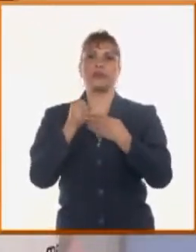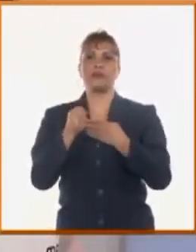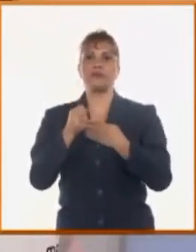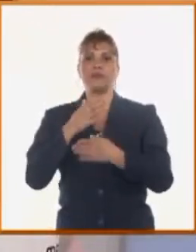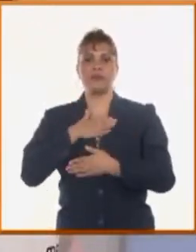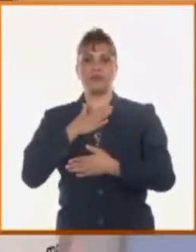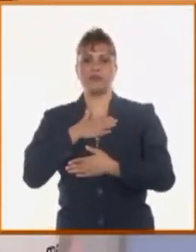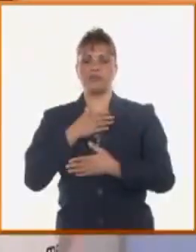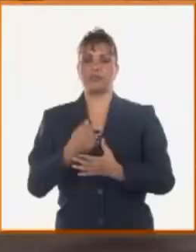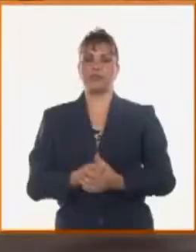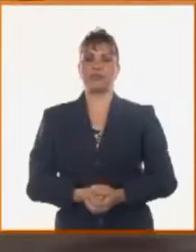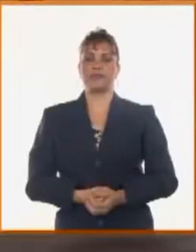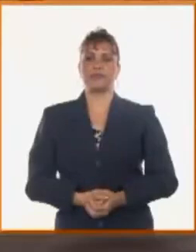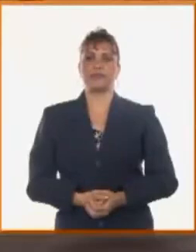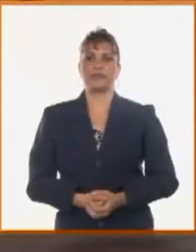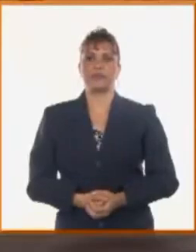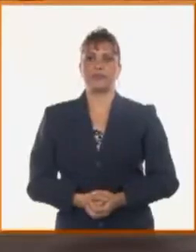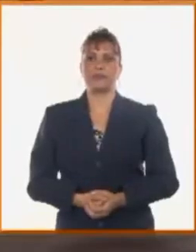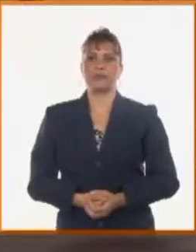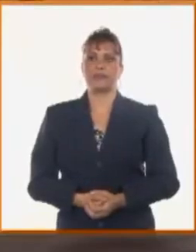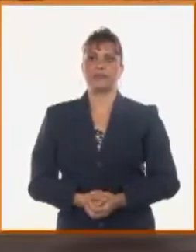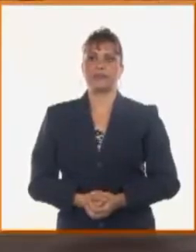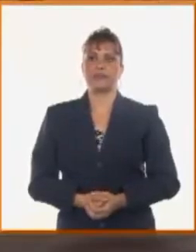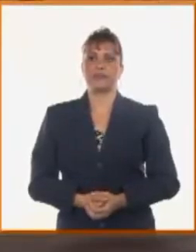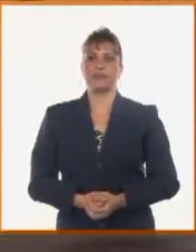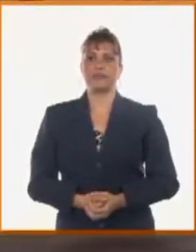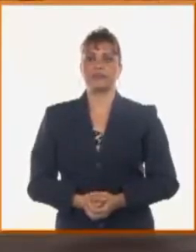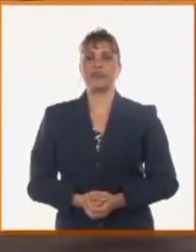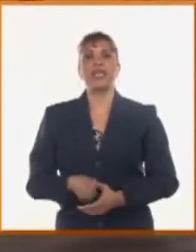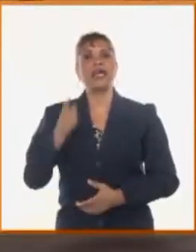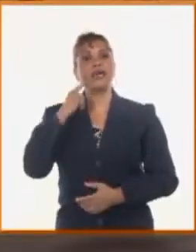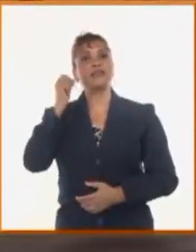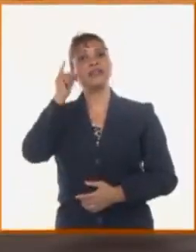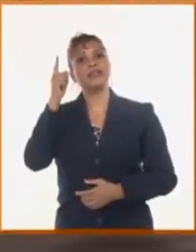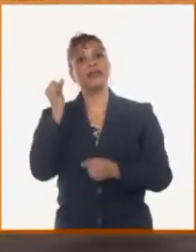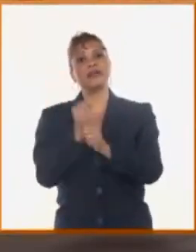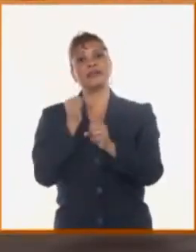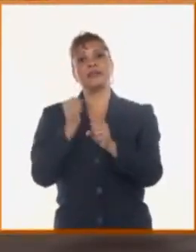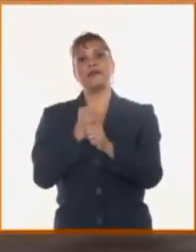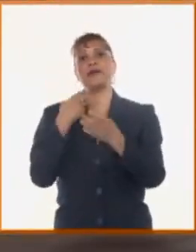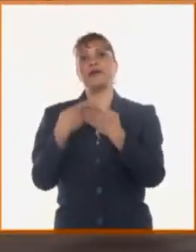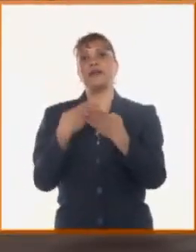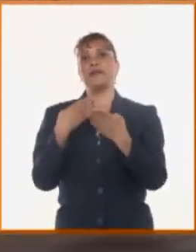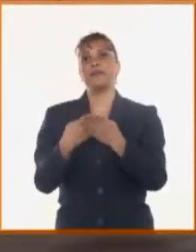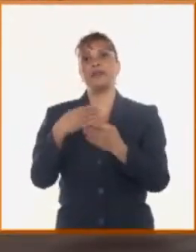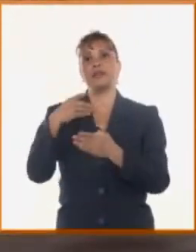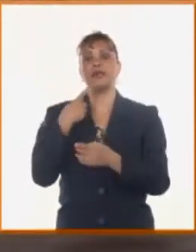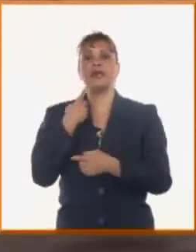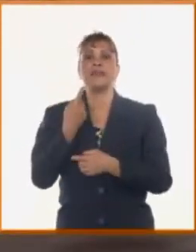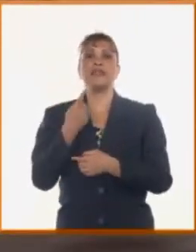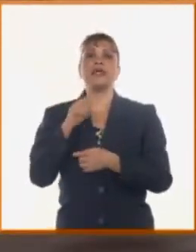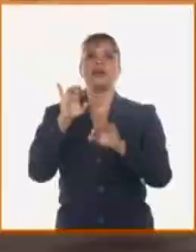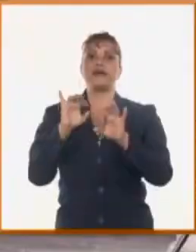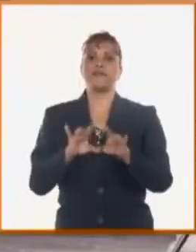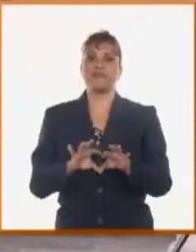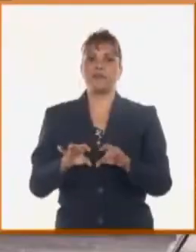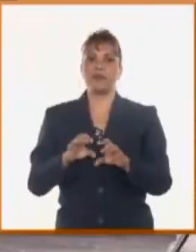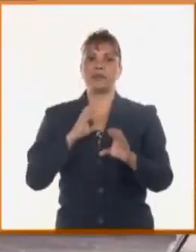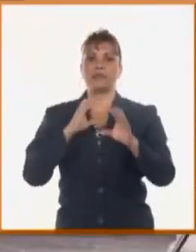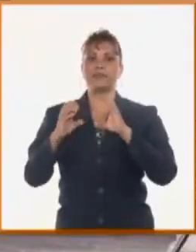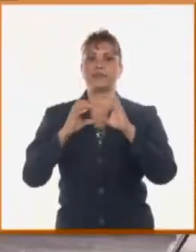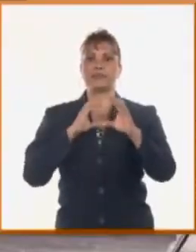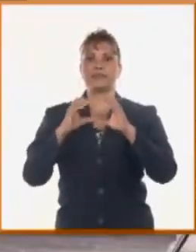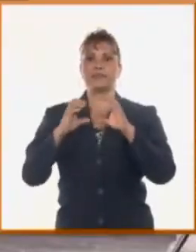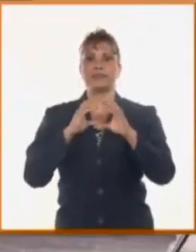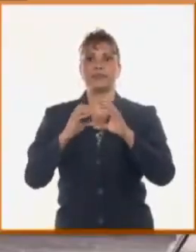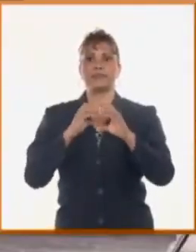exportaciones. Bueno, esa es la filosofía con la que se trabaja en el Grupo Empresarial de la Informática y las